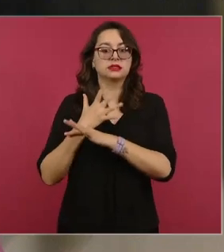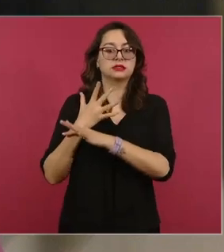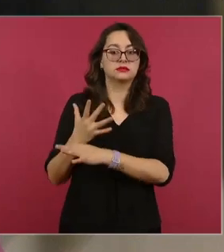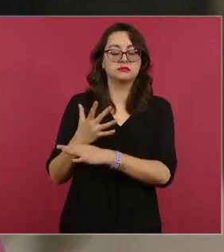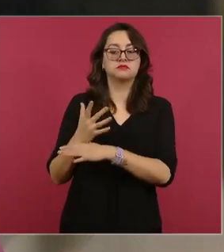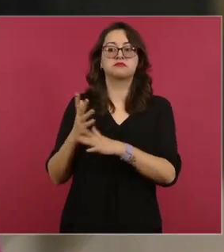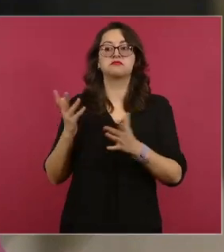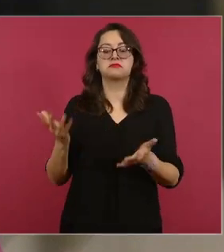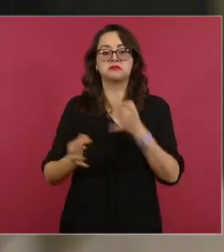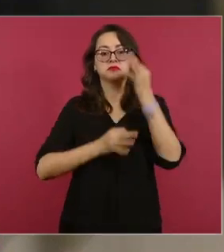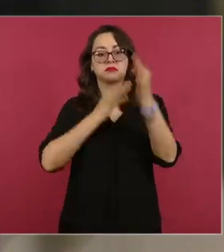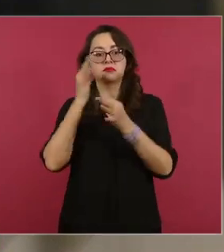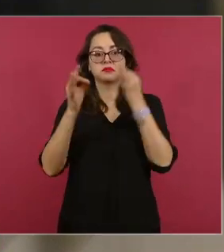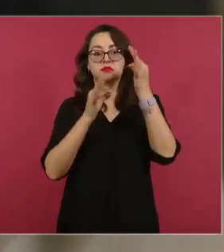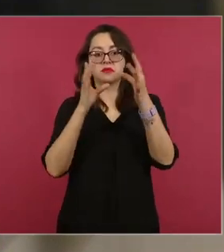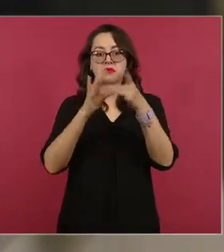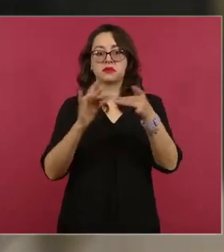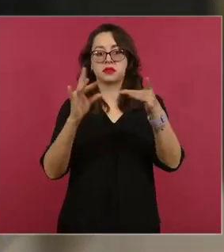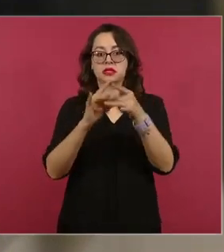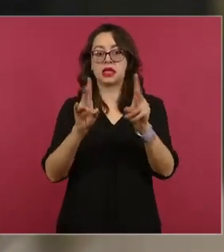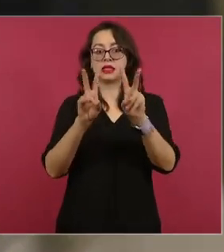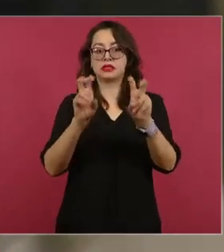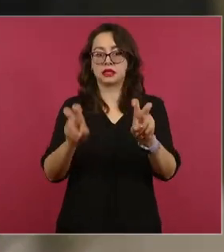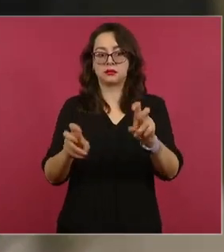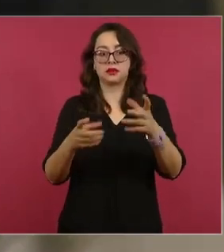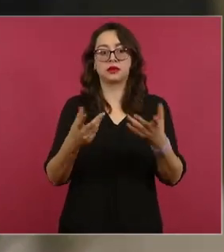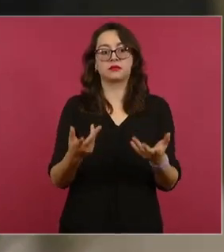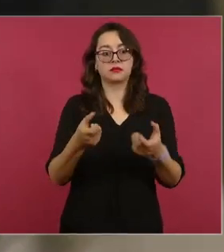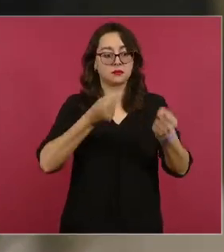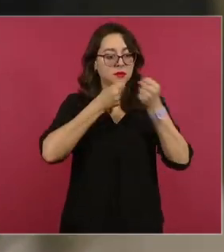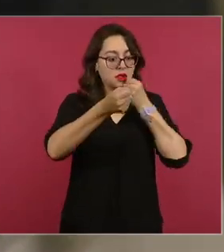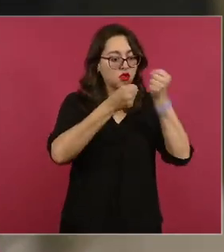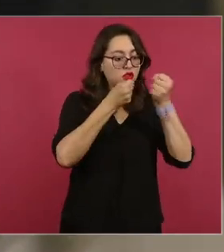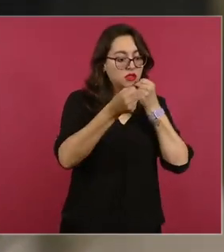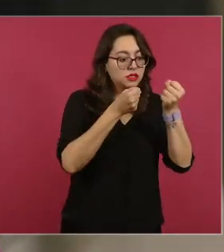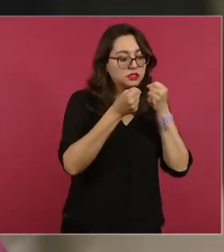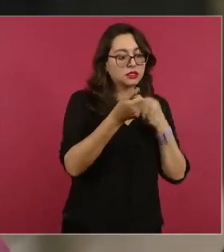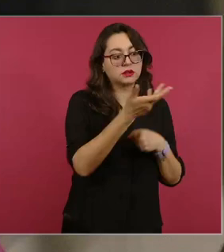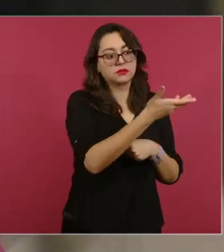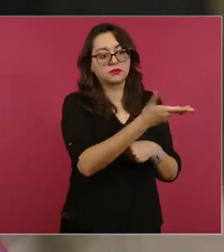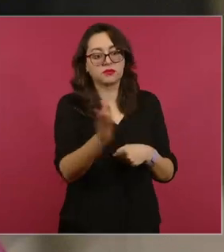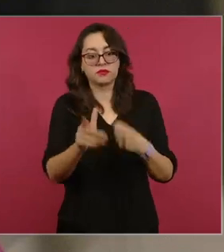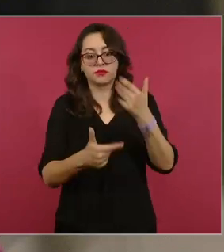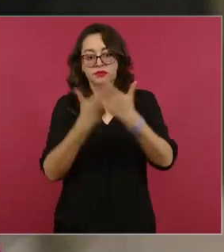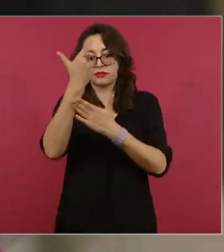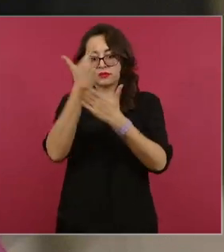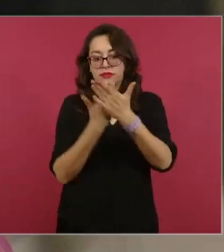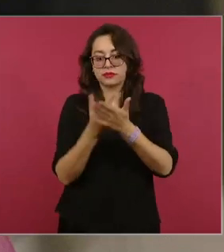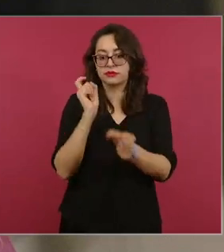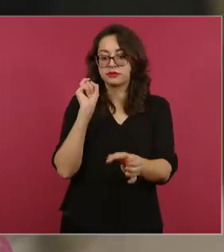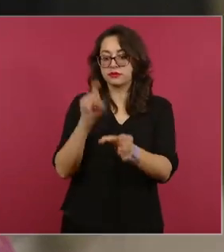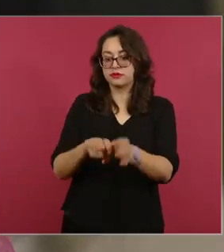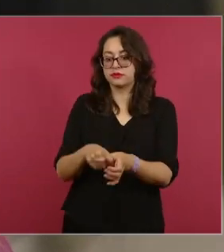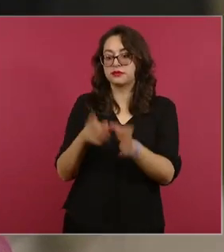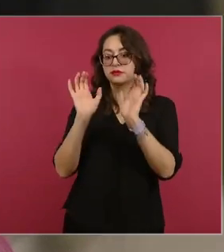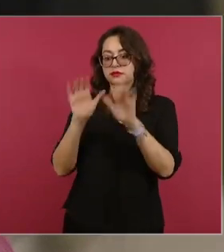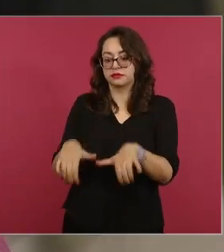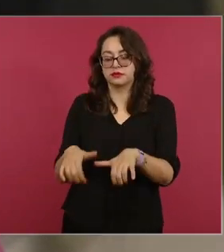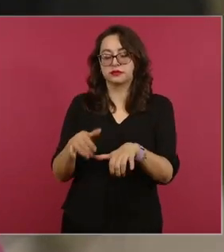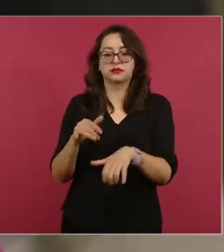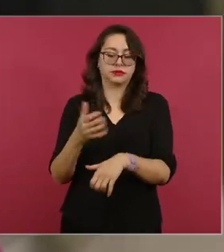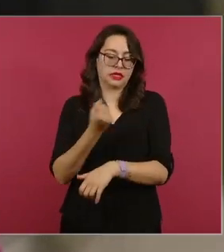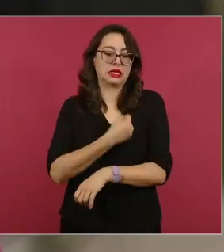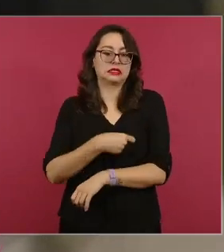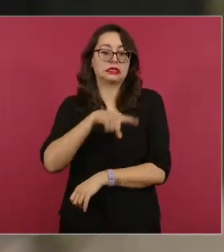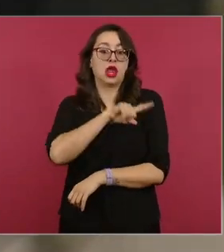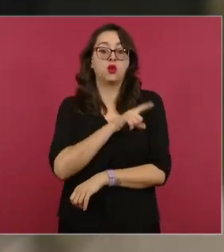periodistas independientes, más allá de la seguridad social, que ya se brinda, obviamente, a todos aquellos que forman parte de este comité, la posibilidad,